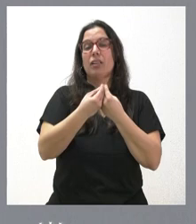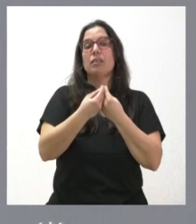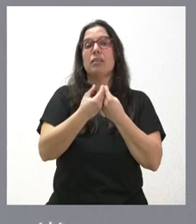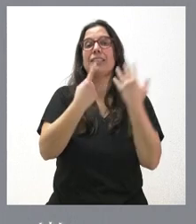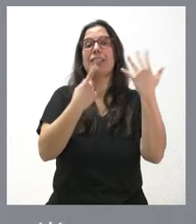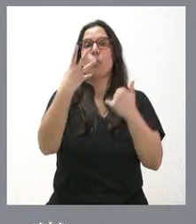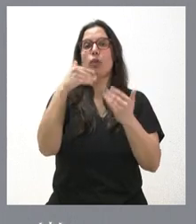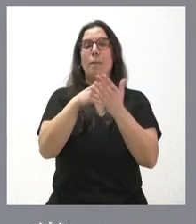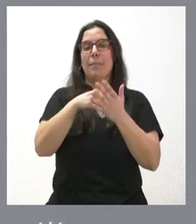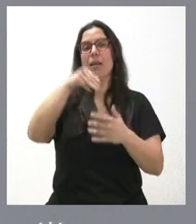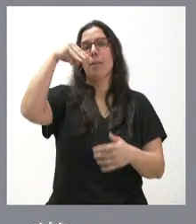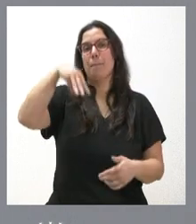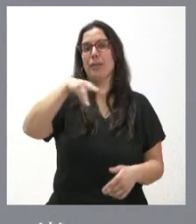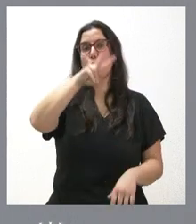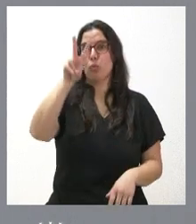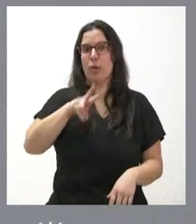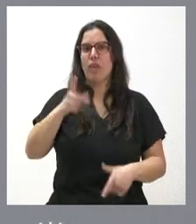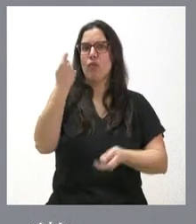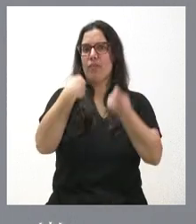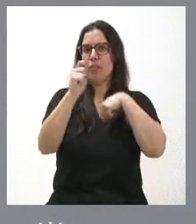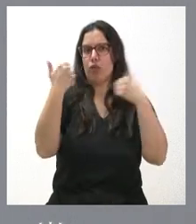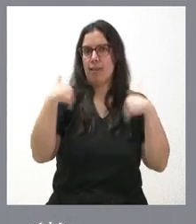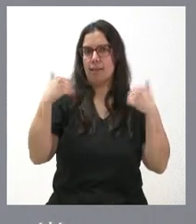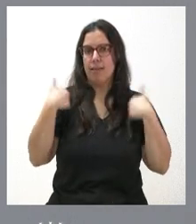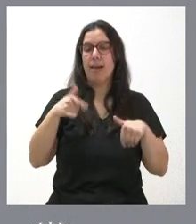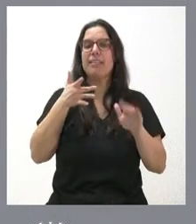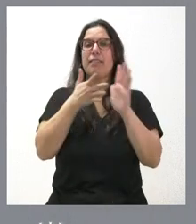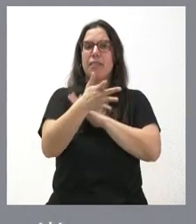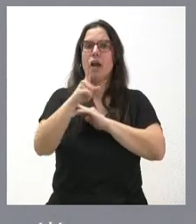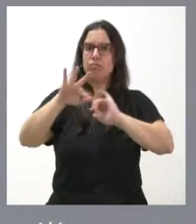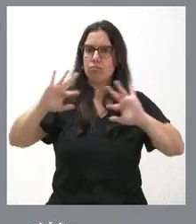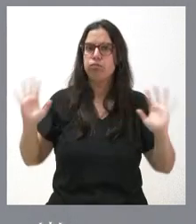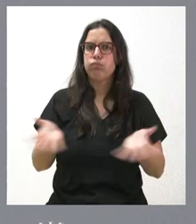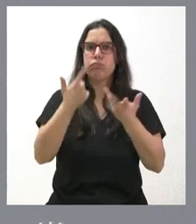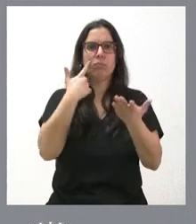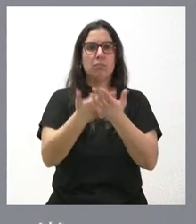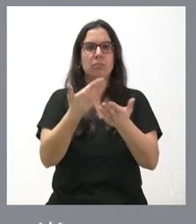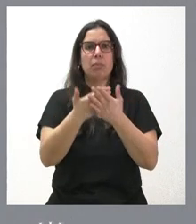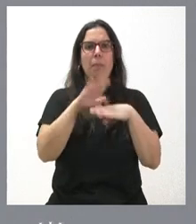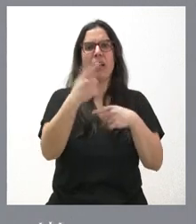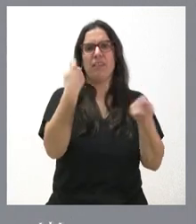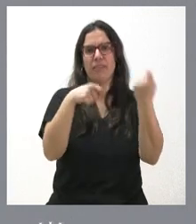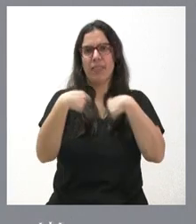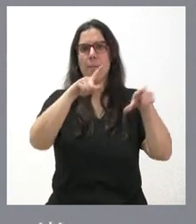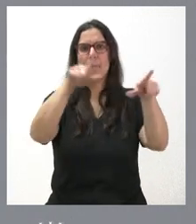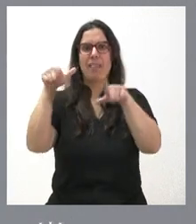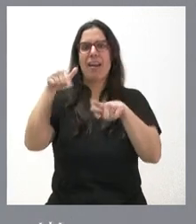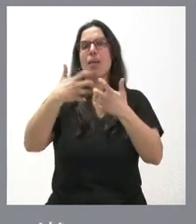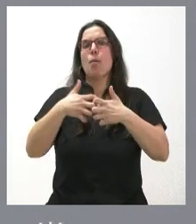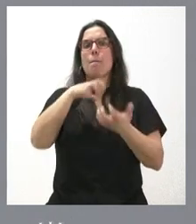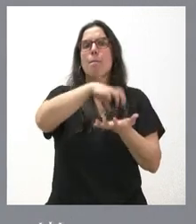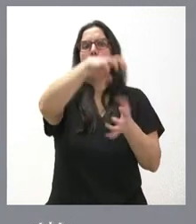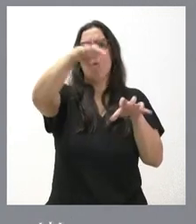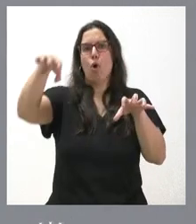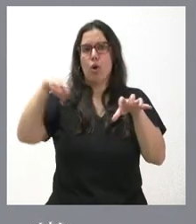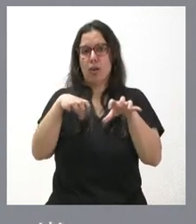64,000 m cu lo que supone claramente el impulso que se está haciendo en la venta de parcelas en este Ono desde que